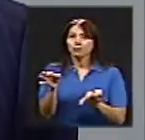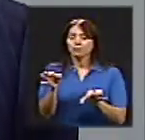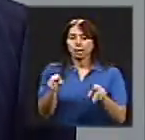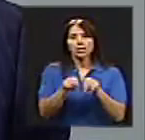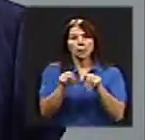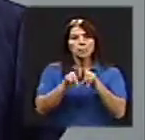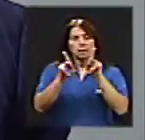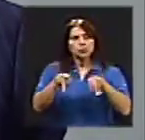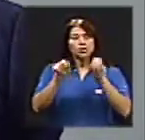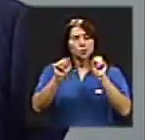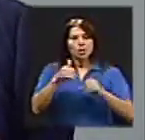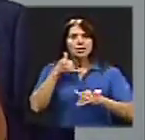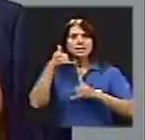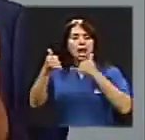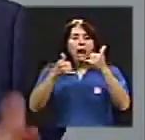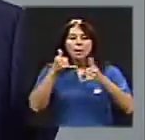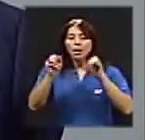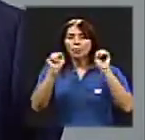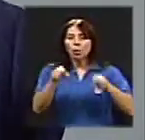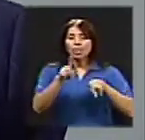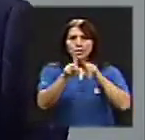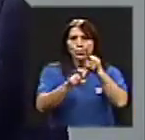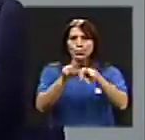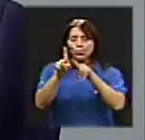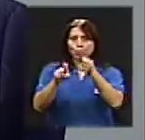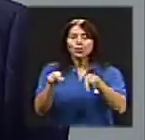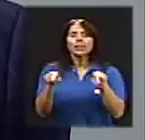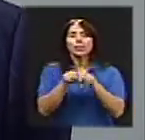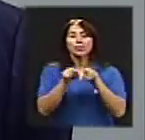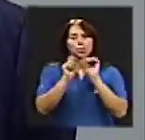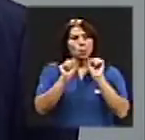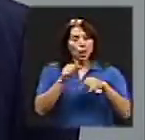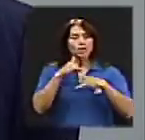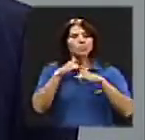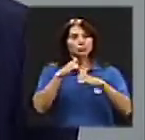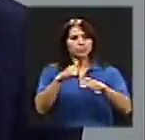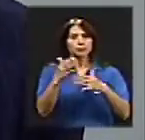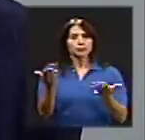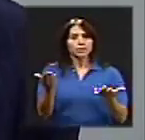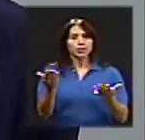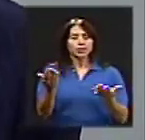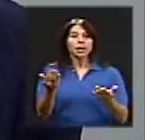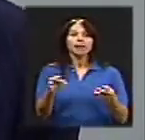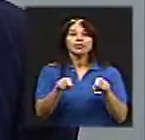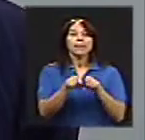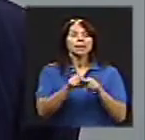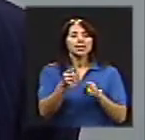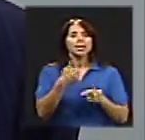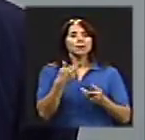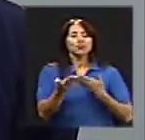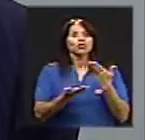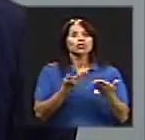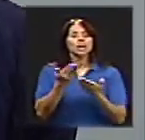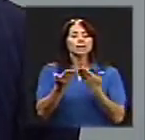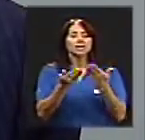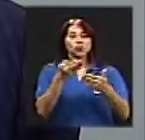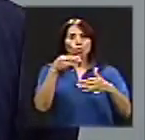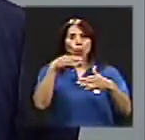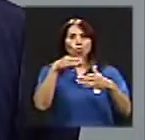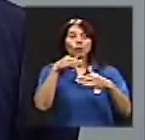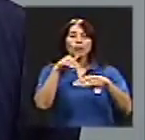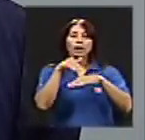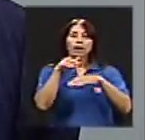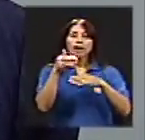también llamar, hacer consultas e incluso presentar las denuncias. Tenemos el servicio a través de fax, tenemos